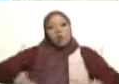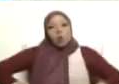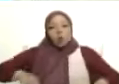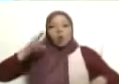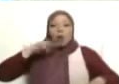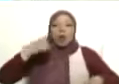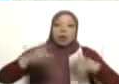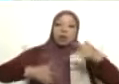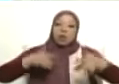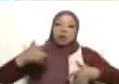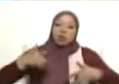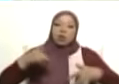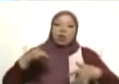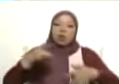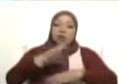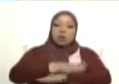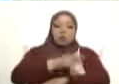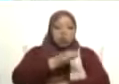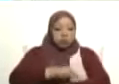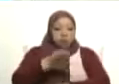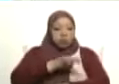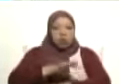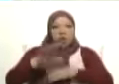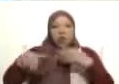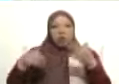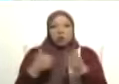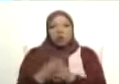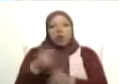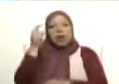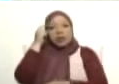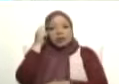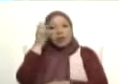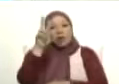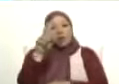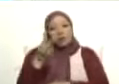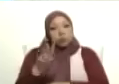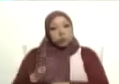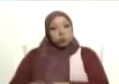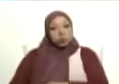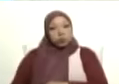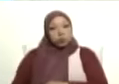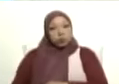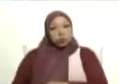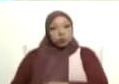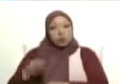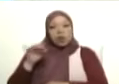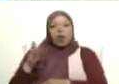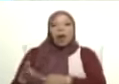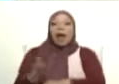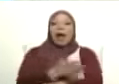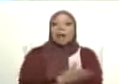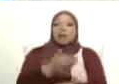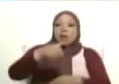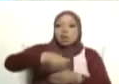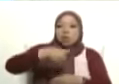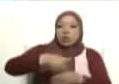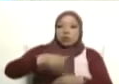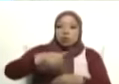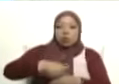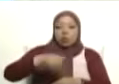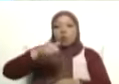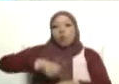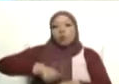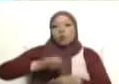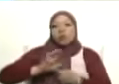en esta jornada cívica y en todos estos días pasados de despliegue del Plan República, de la Operación República.